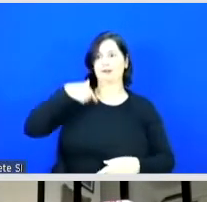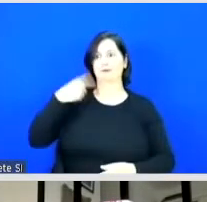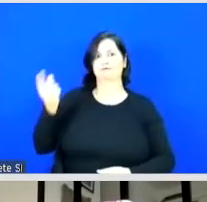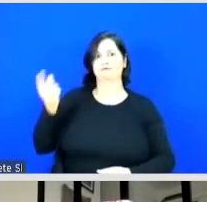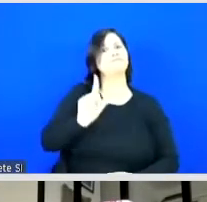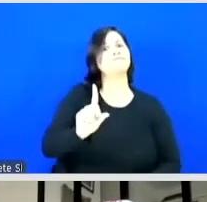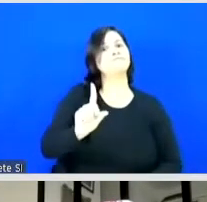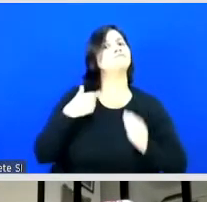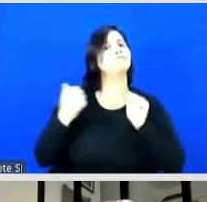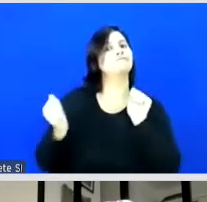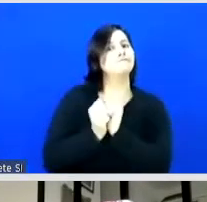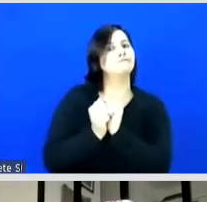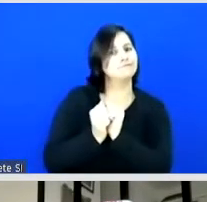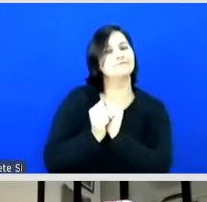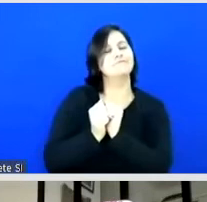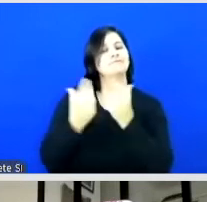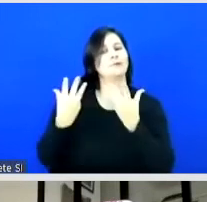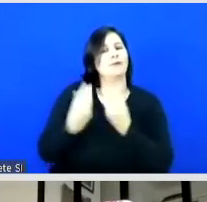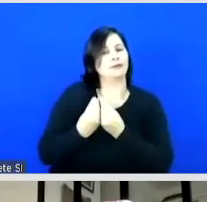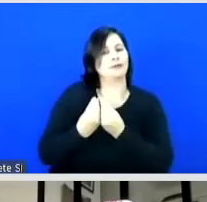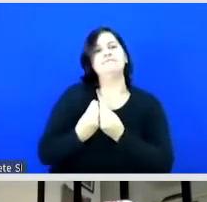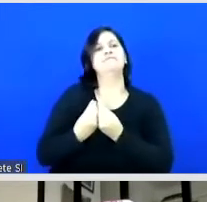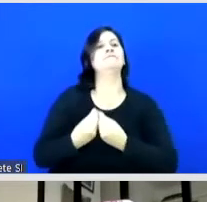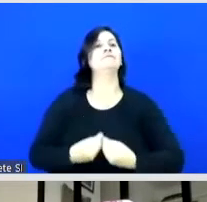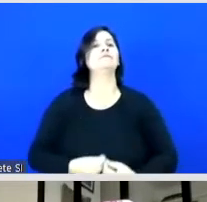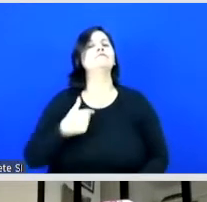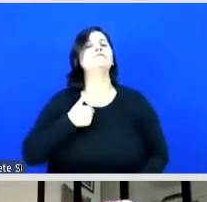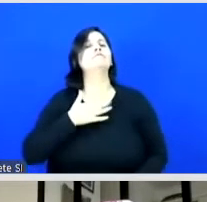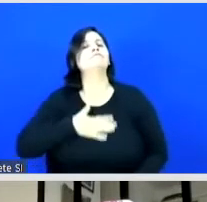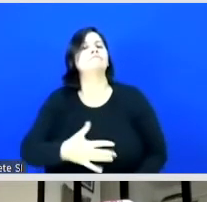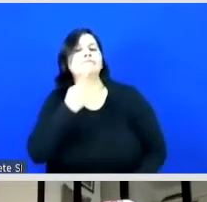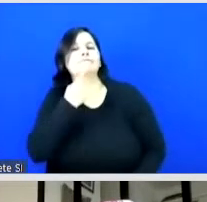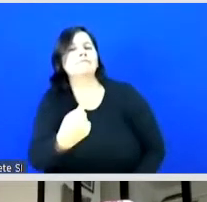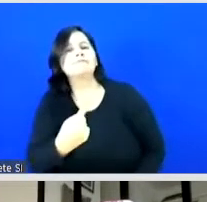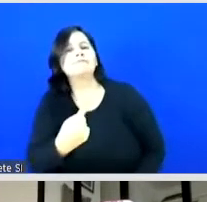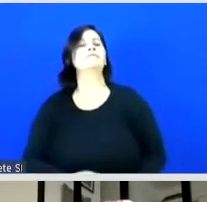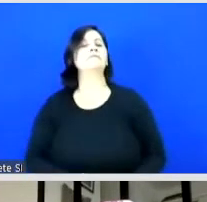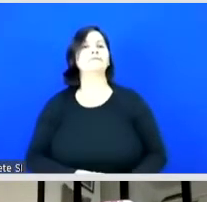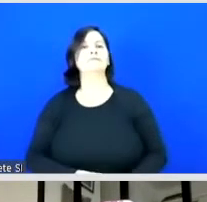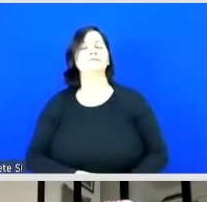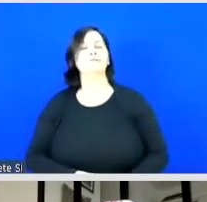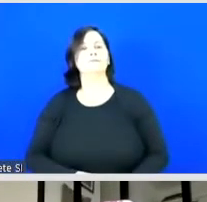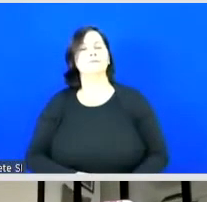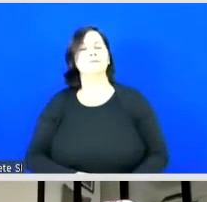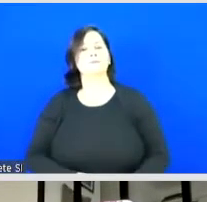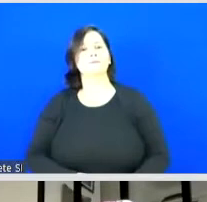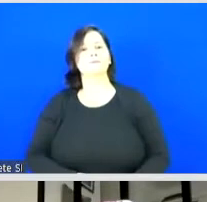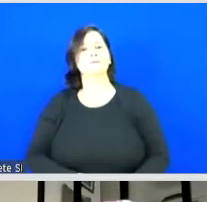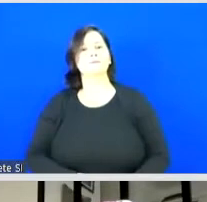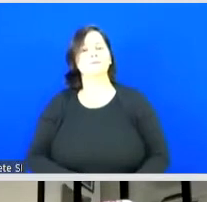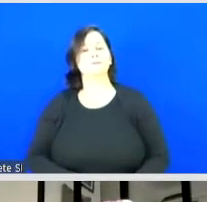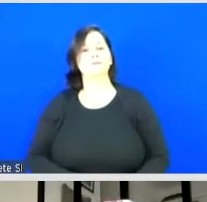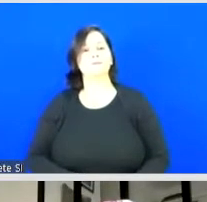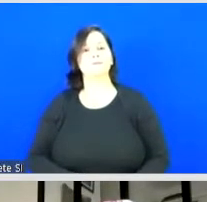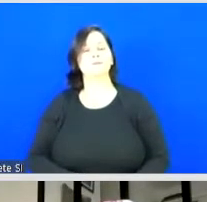Yo quisiera decir que abrazo todas las palabras de la señora Mary Robinson y